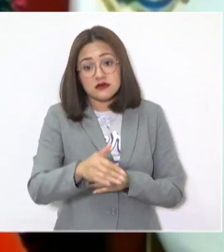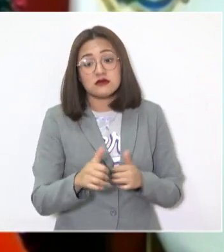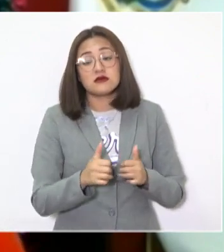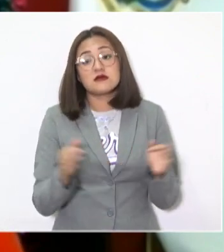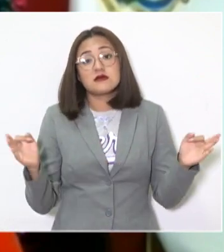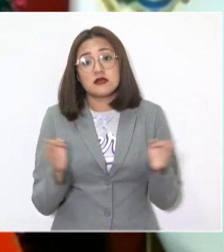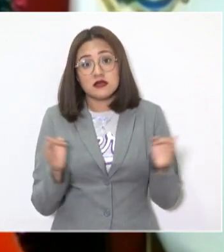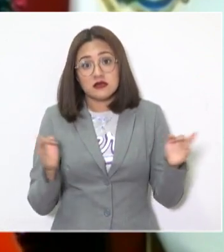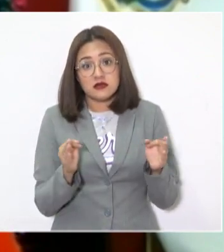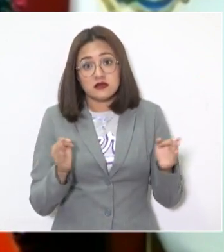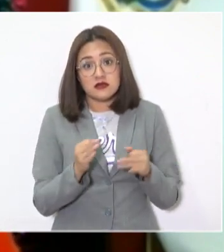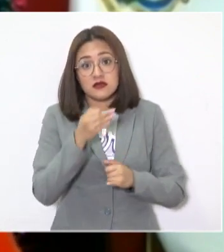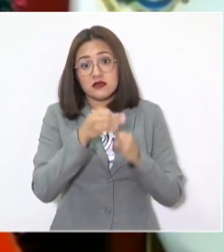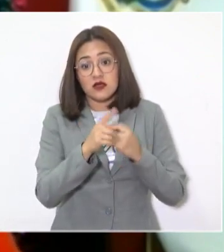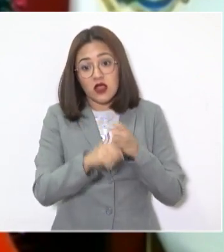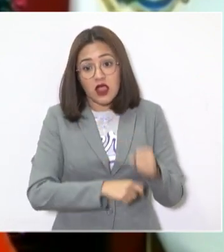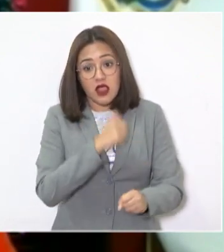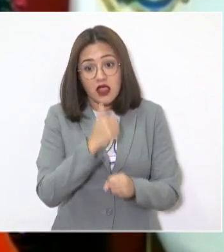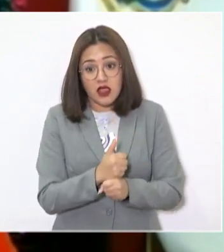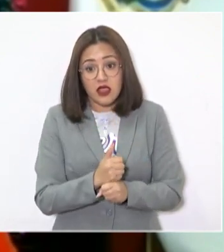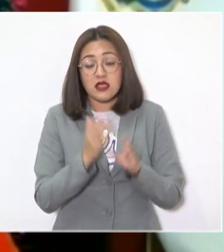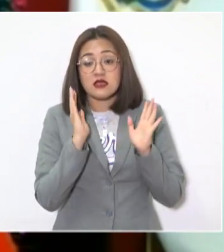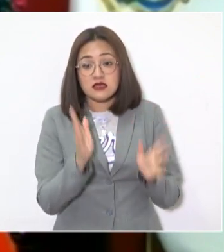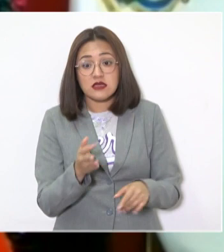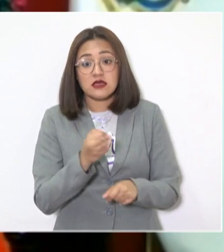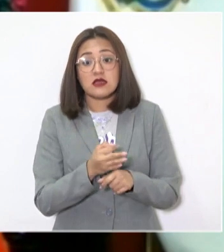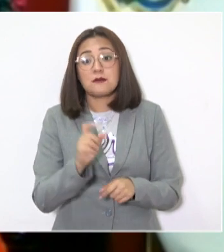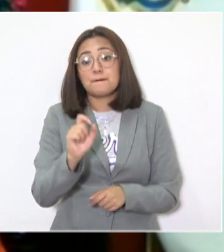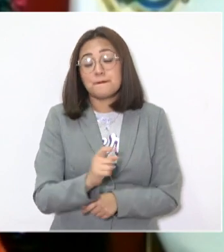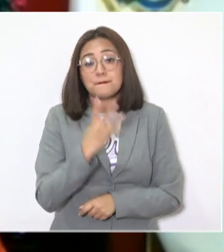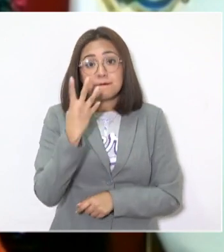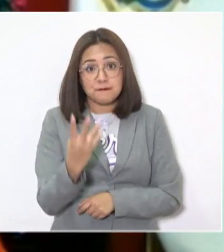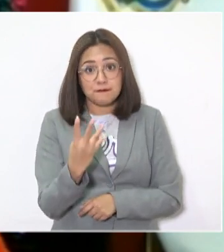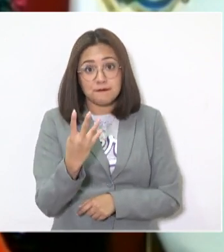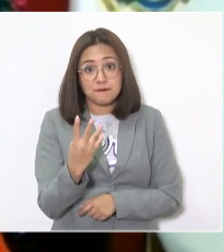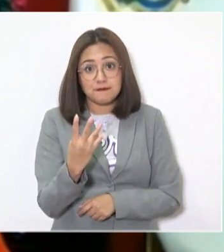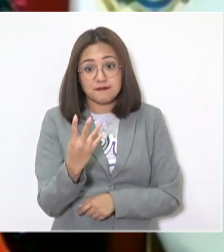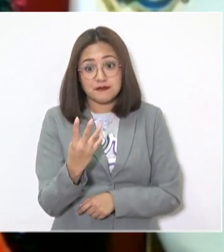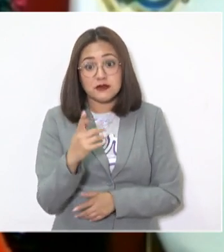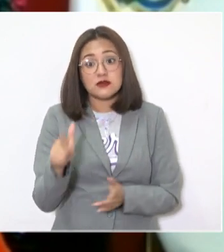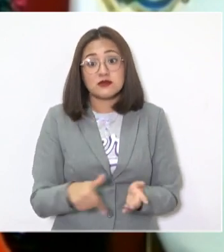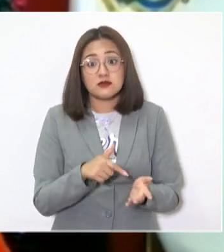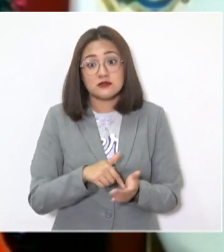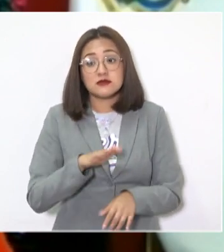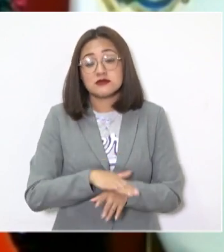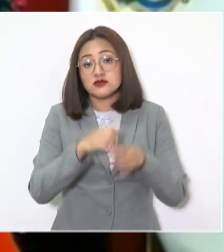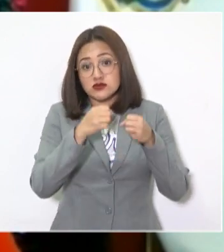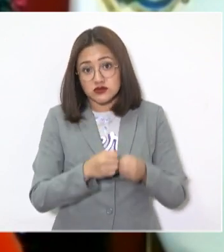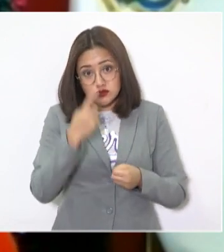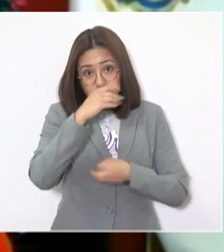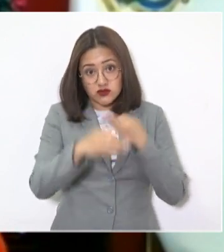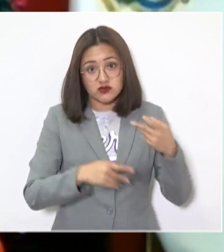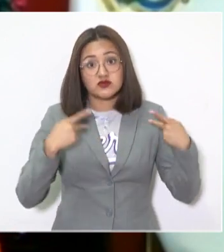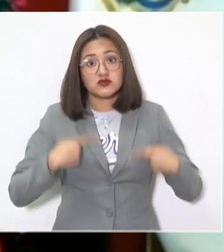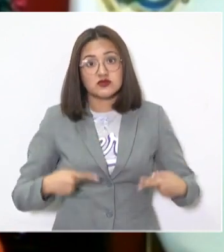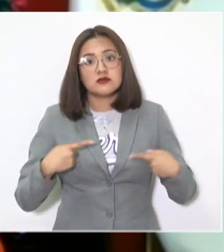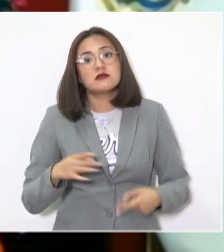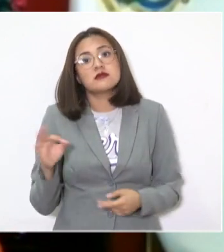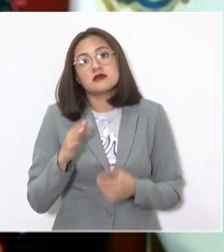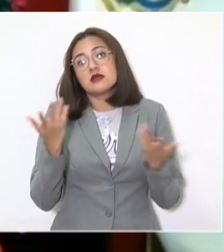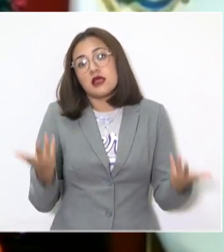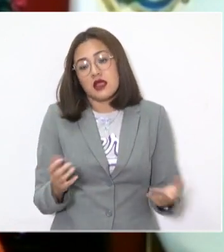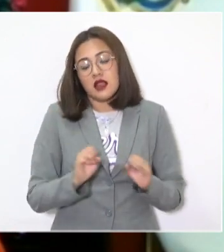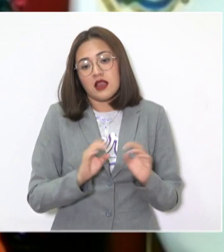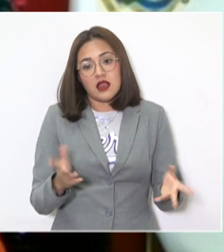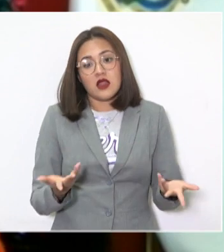invierno a finales de año. Ya se habilitaron 24 espacios seguros para la población. Afortunadamente no ha